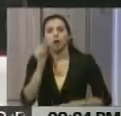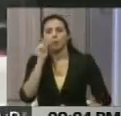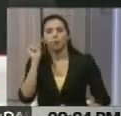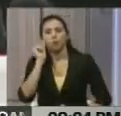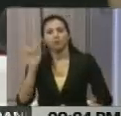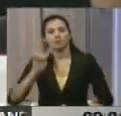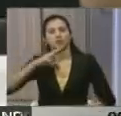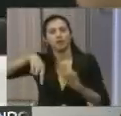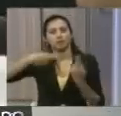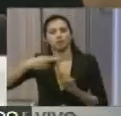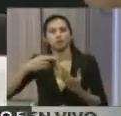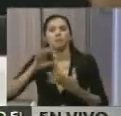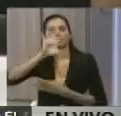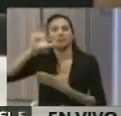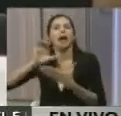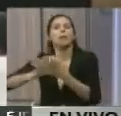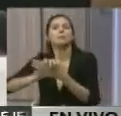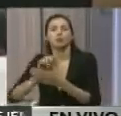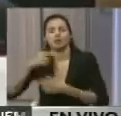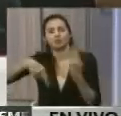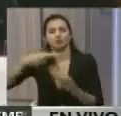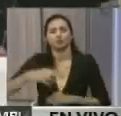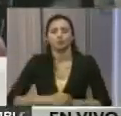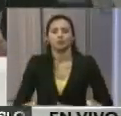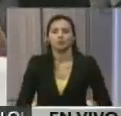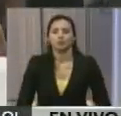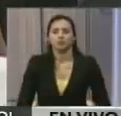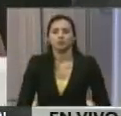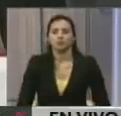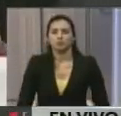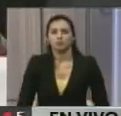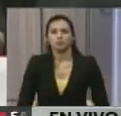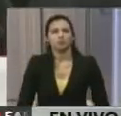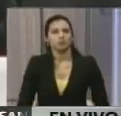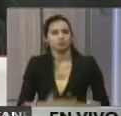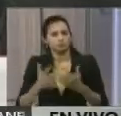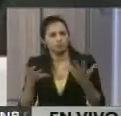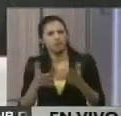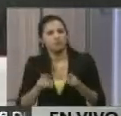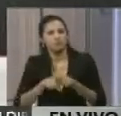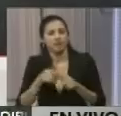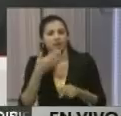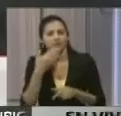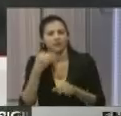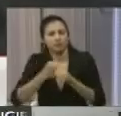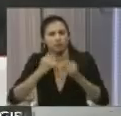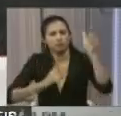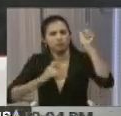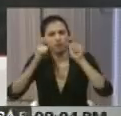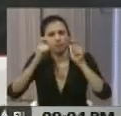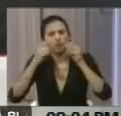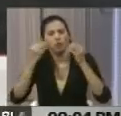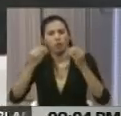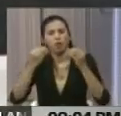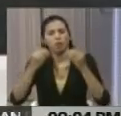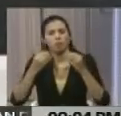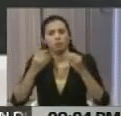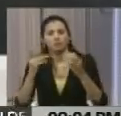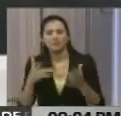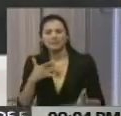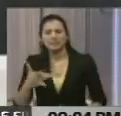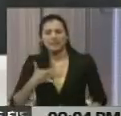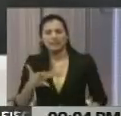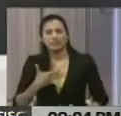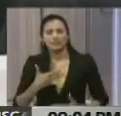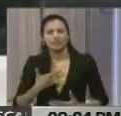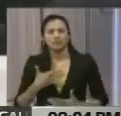de la revolución. Por último, esto fue una iniciativa también que nace bajo el calor y el impulso del comandante eterno Hugo Chávez. ¿De qué manera se hace presente y se percibe